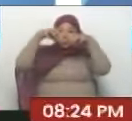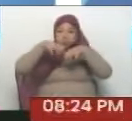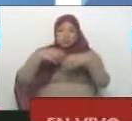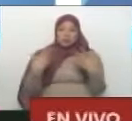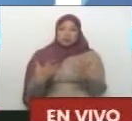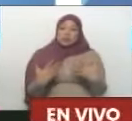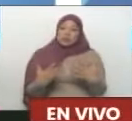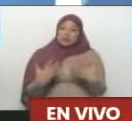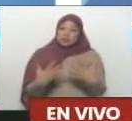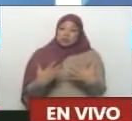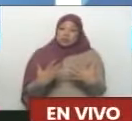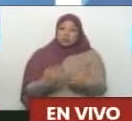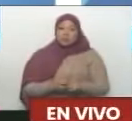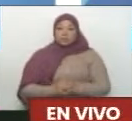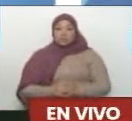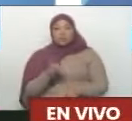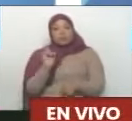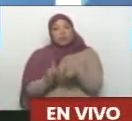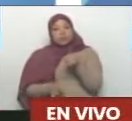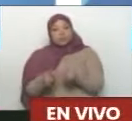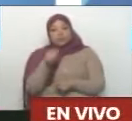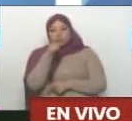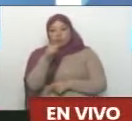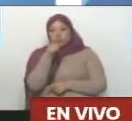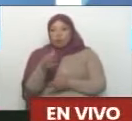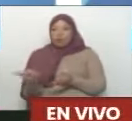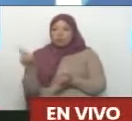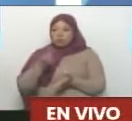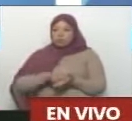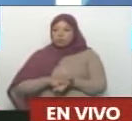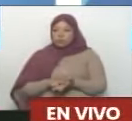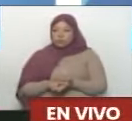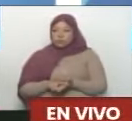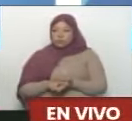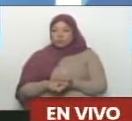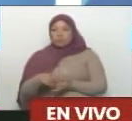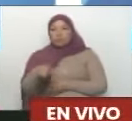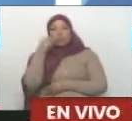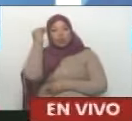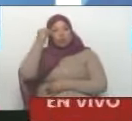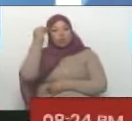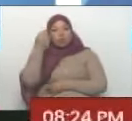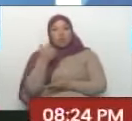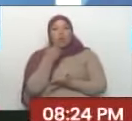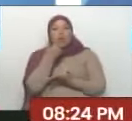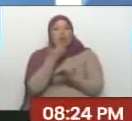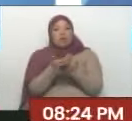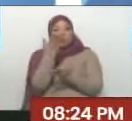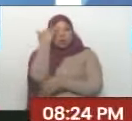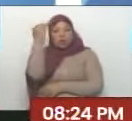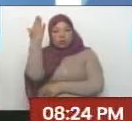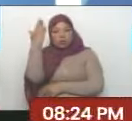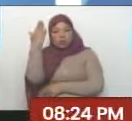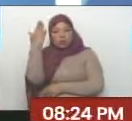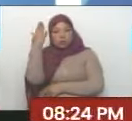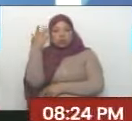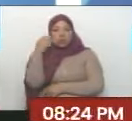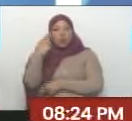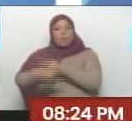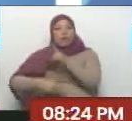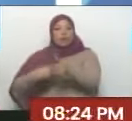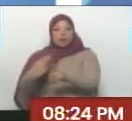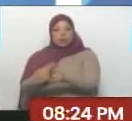climática. Algunos dicen que irreversible. Yo pienso, con el favor de Dios, que la humanidad